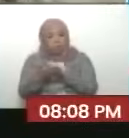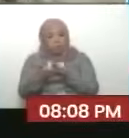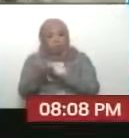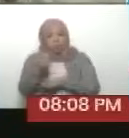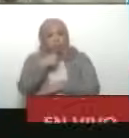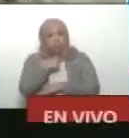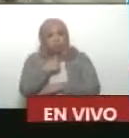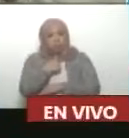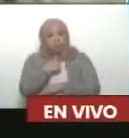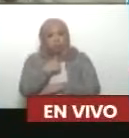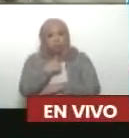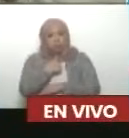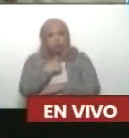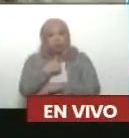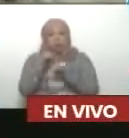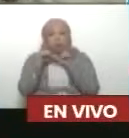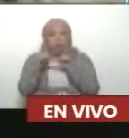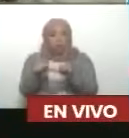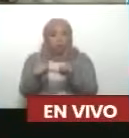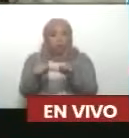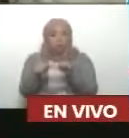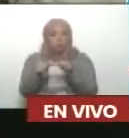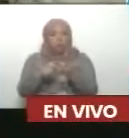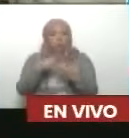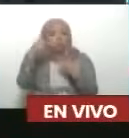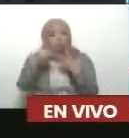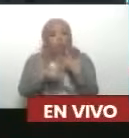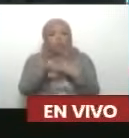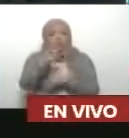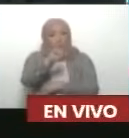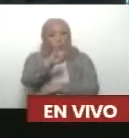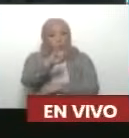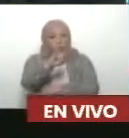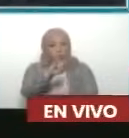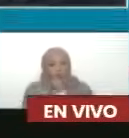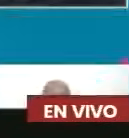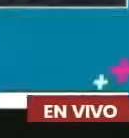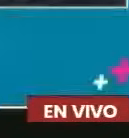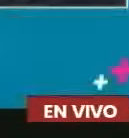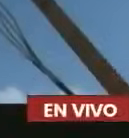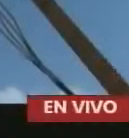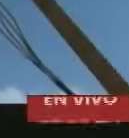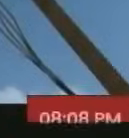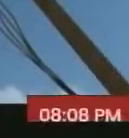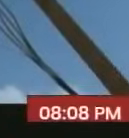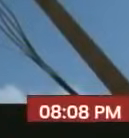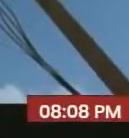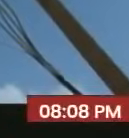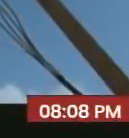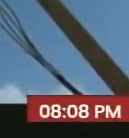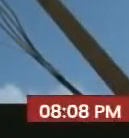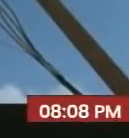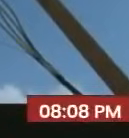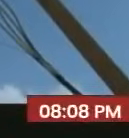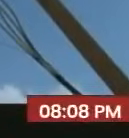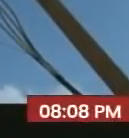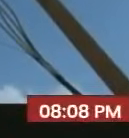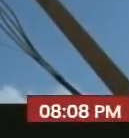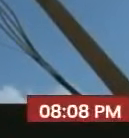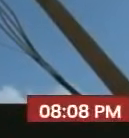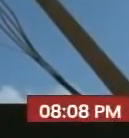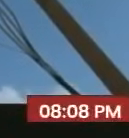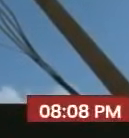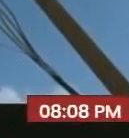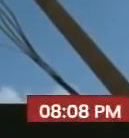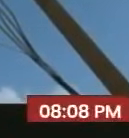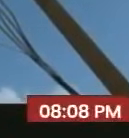tengo una sesión fija en los programas de los lunes para escuchar a la gente, para recibir reportes.